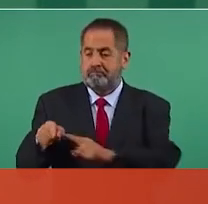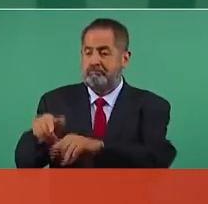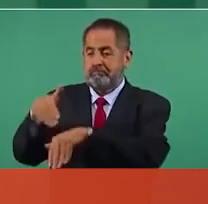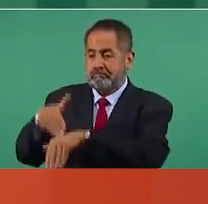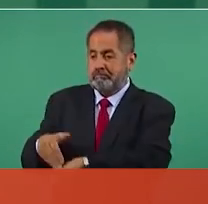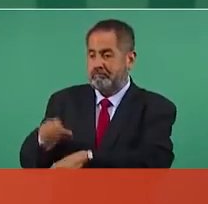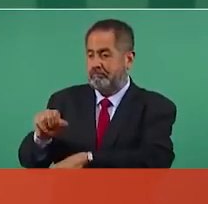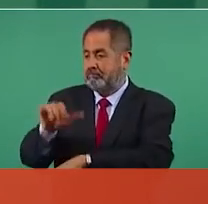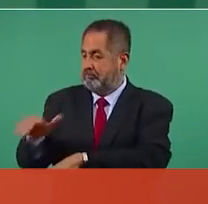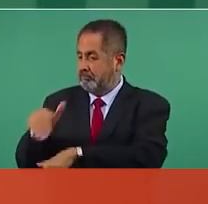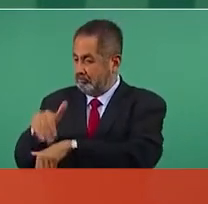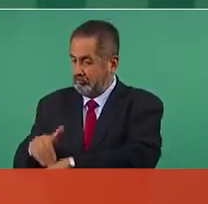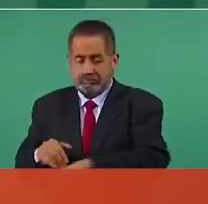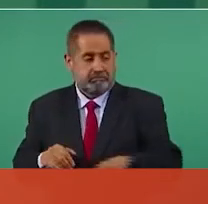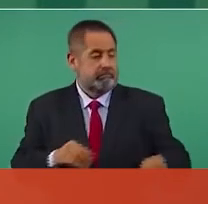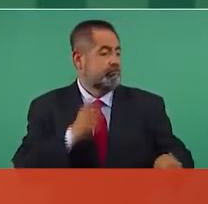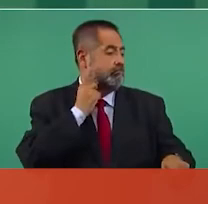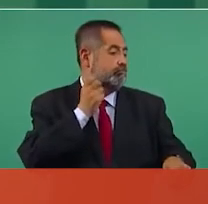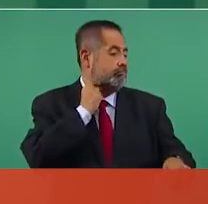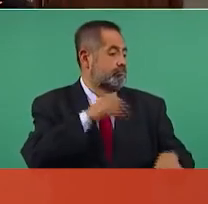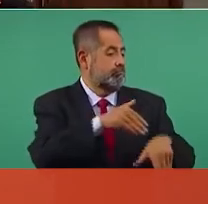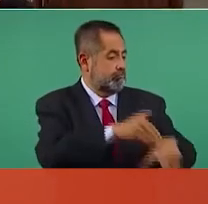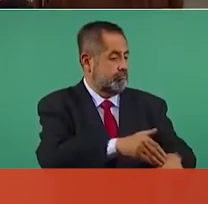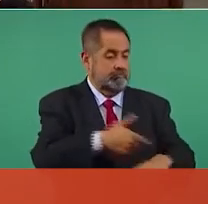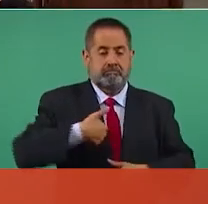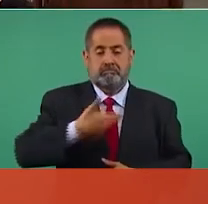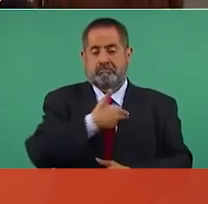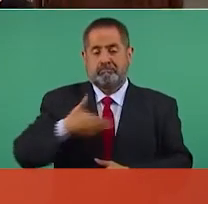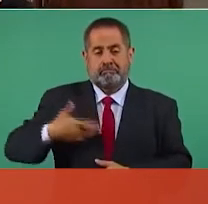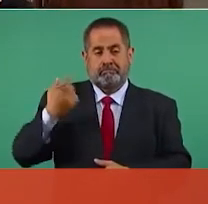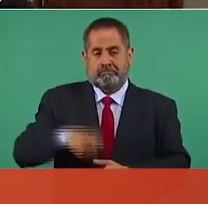Legislativo eran apéndices del Ejecutivo.